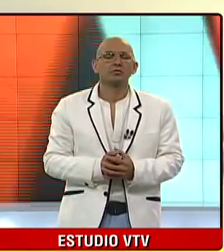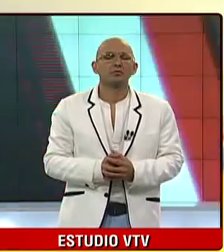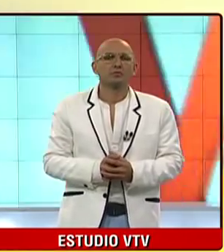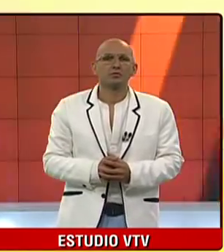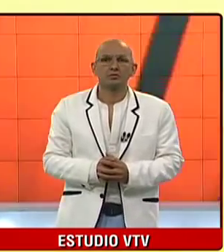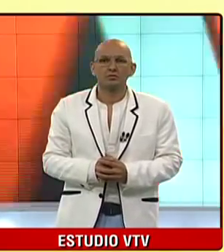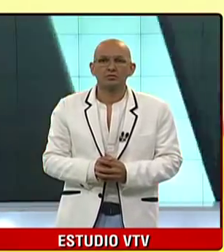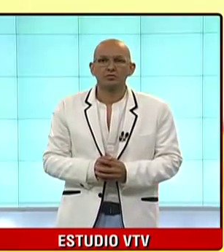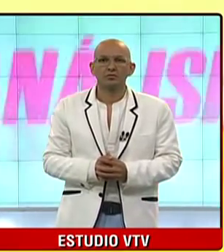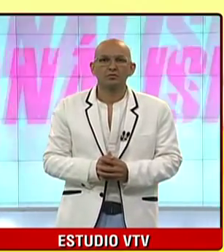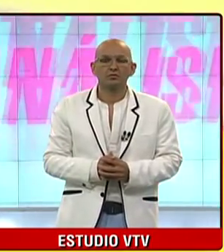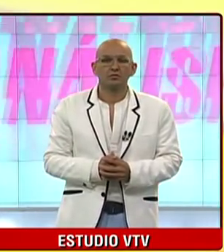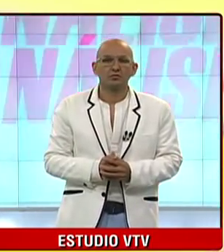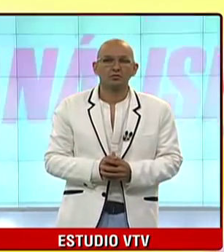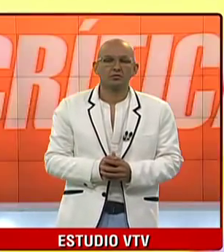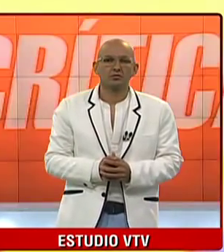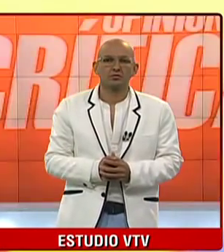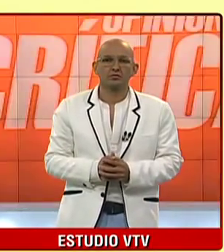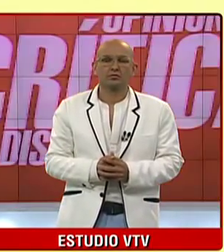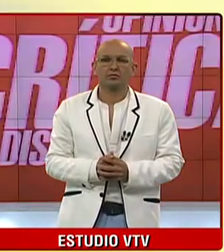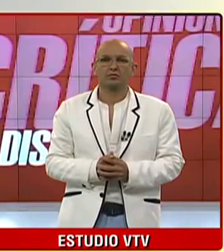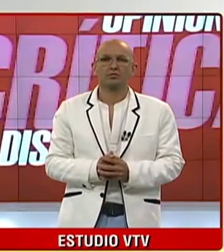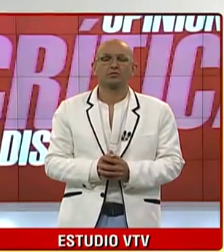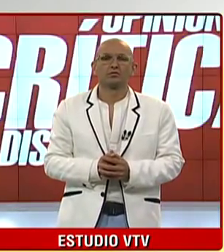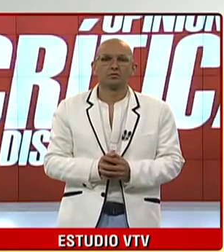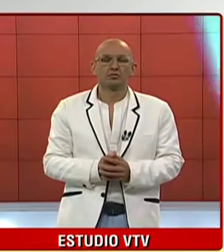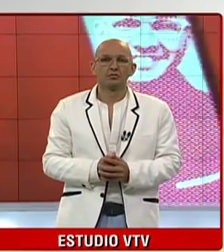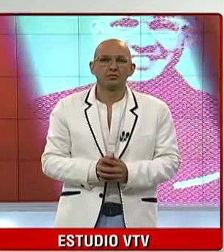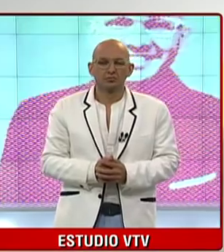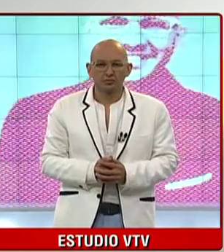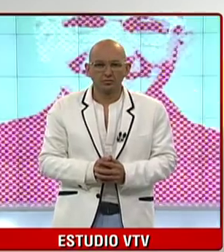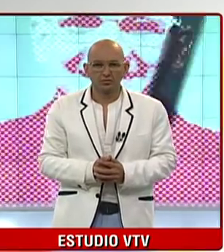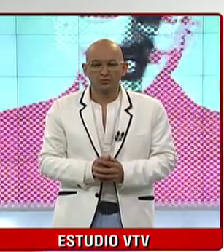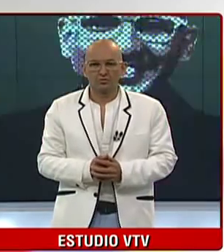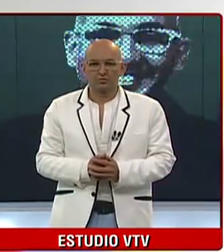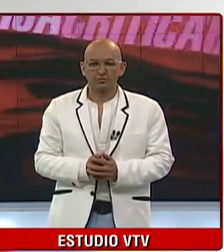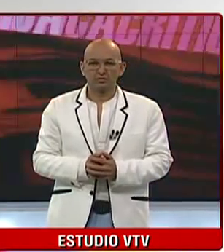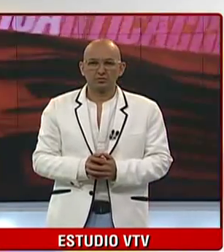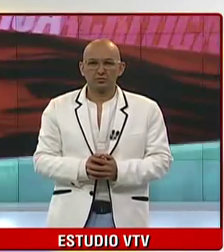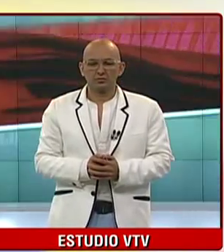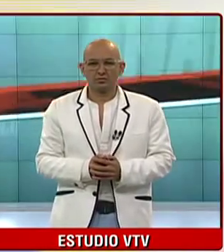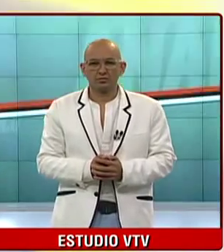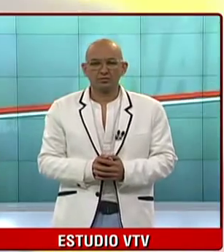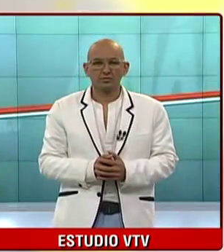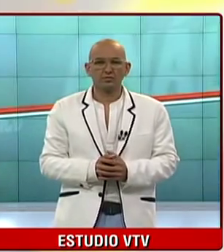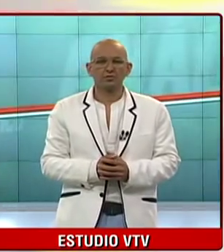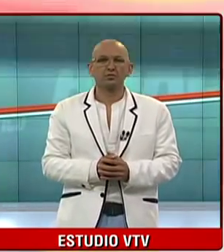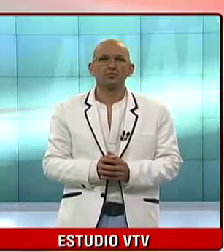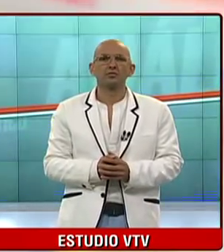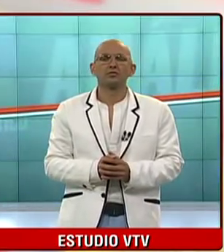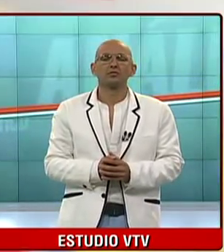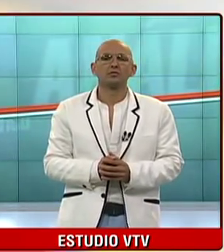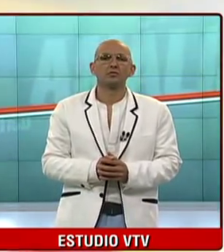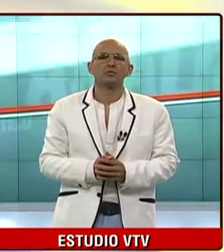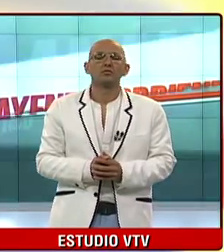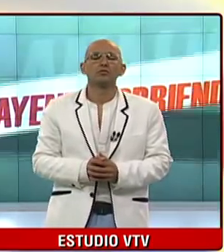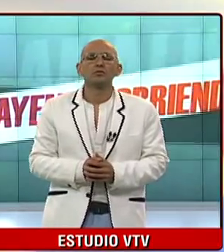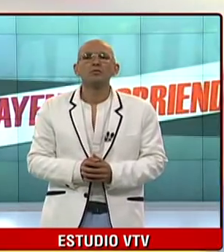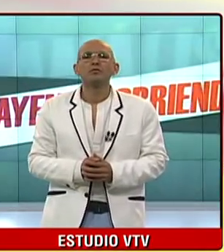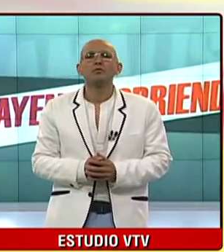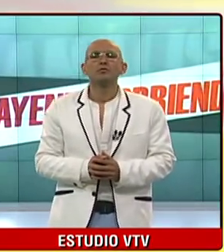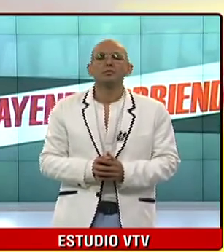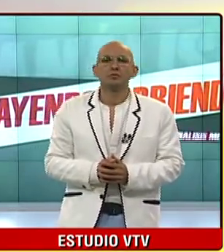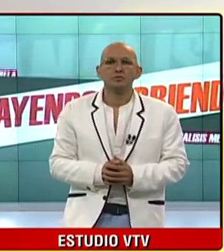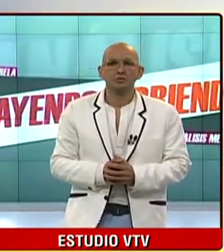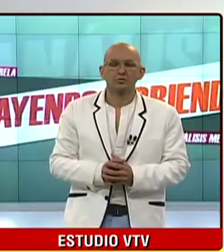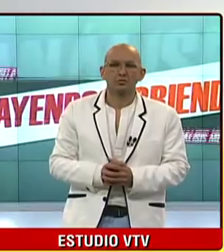fijamos, solicitamos una fecha, el 7 de junio. El CNE nos dijo que logísticamente no podía. Nos